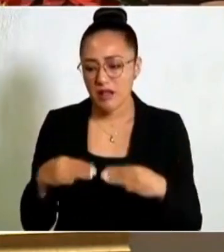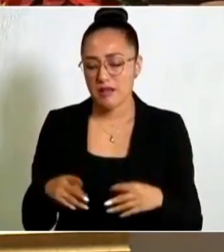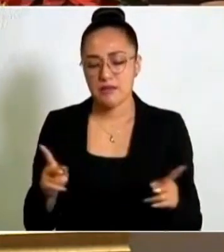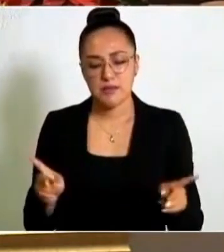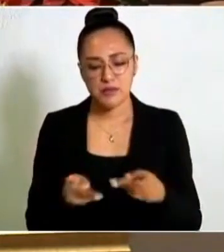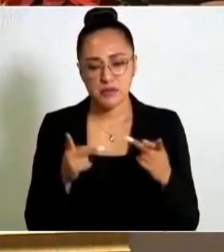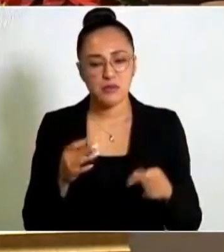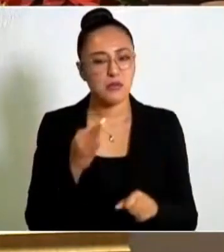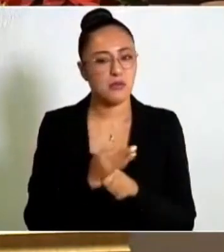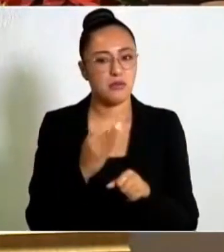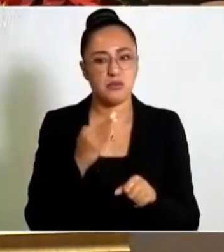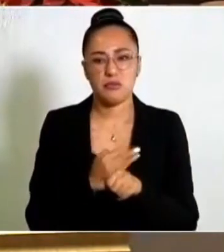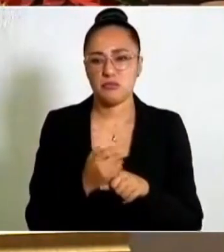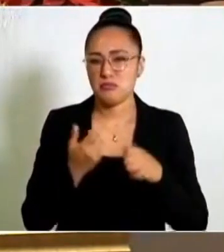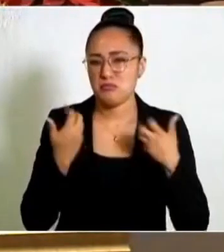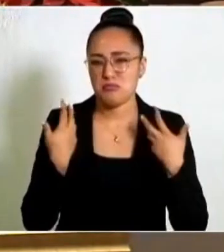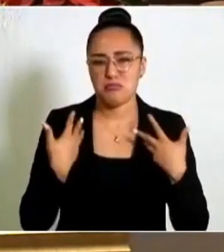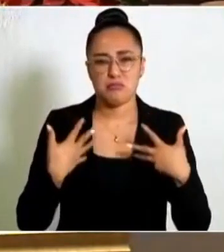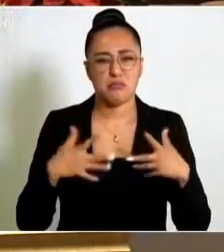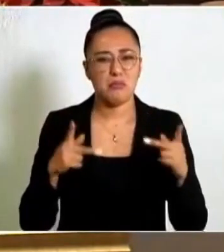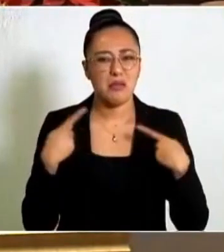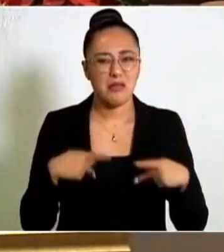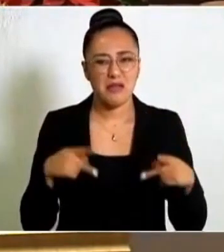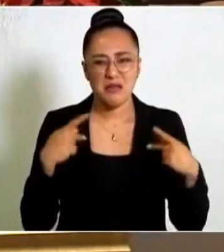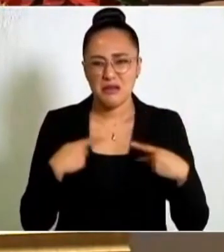está desbordado y sin control